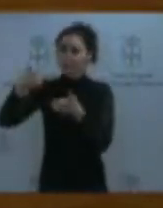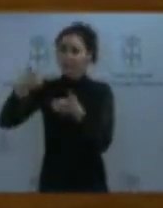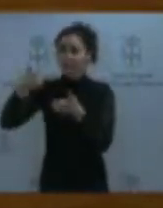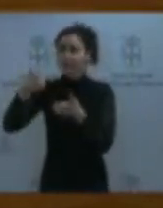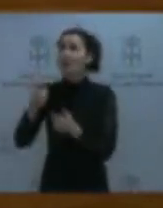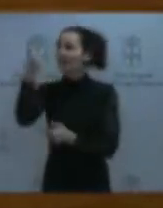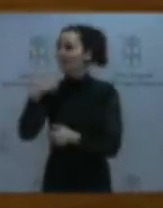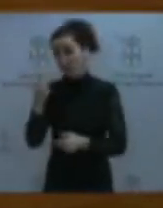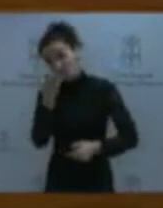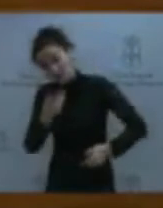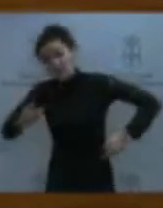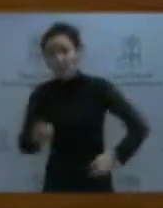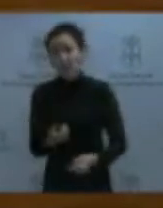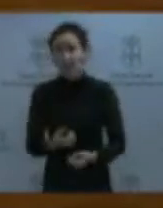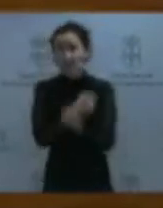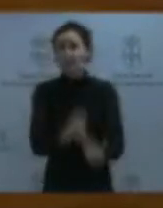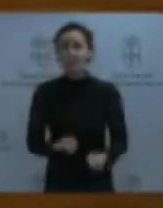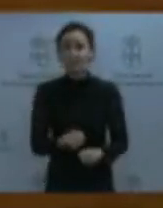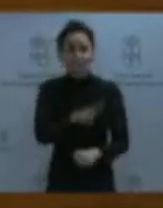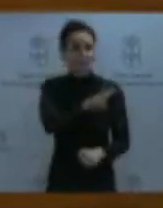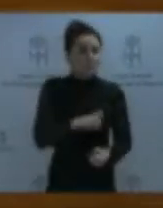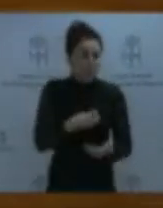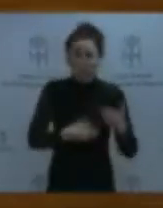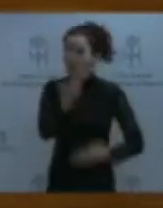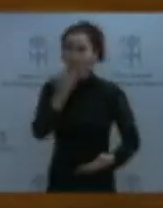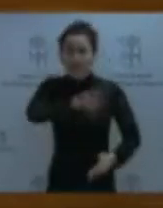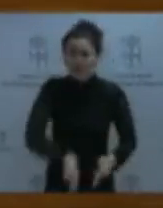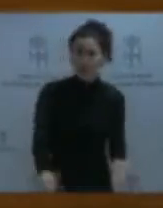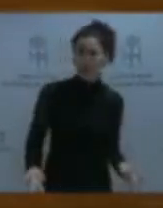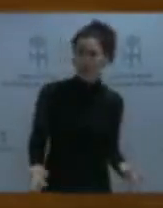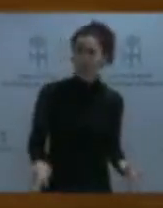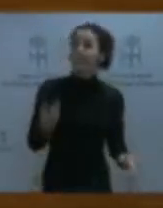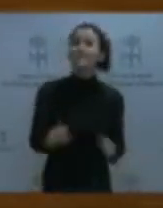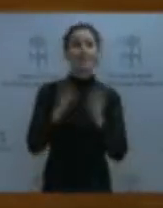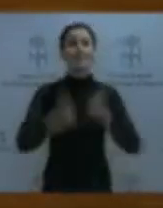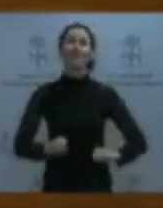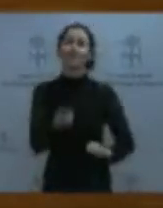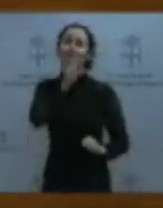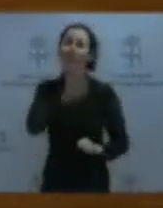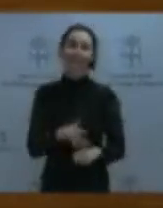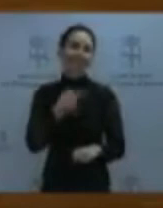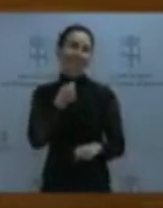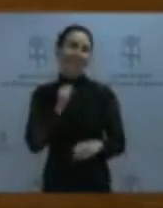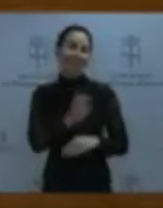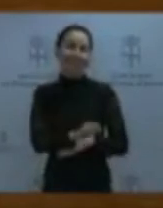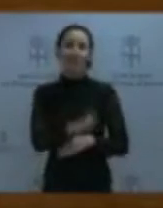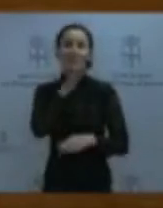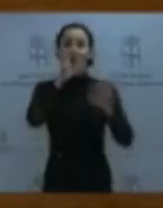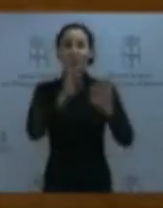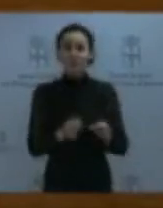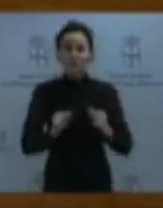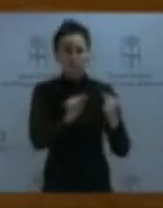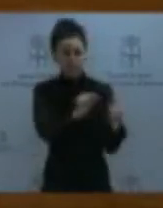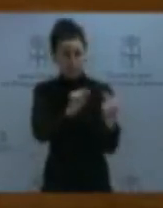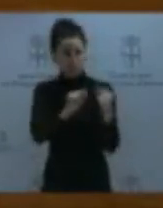Dios, ya me gustaría, pero es que nunca compré un boleto. Con ustedes y con los pactos nos pasa un poco parecido. Discutimos con ustedes en el pacto de